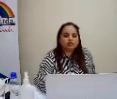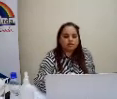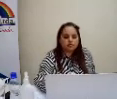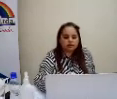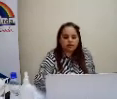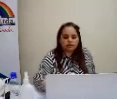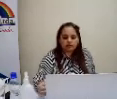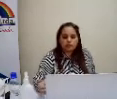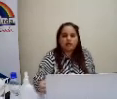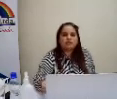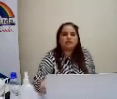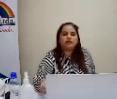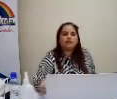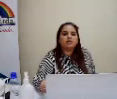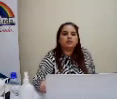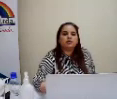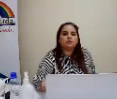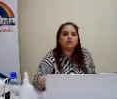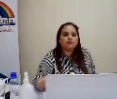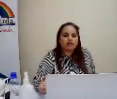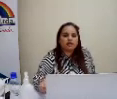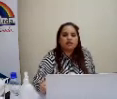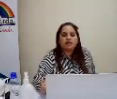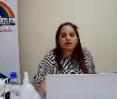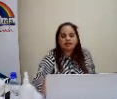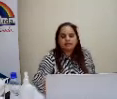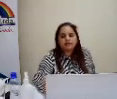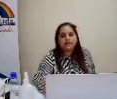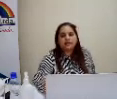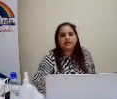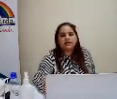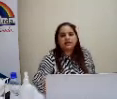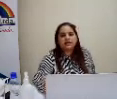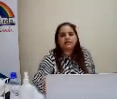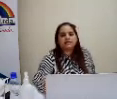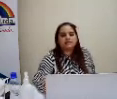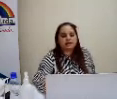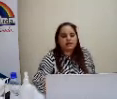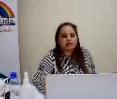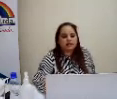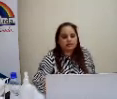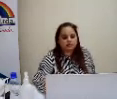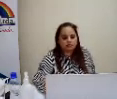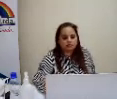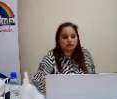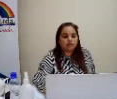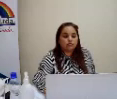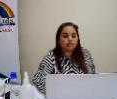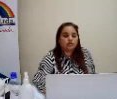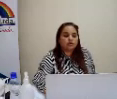instrumentos objetivos que hacen que yo pueda medir, por ejemplo, el nivel de intensidad de la